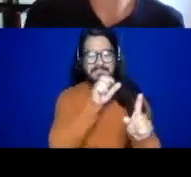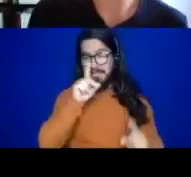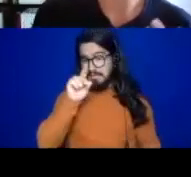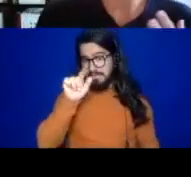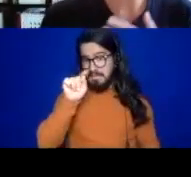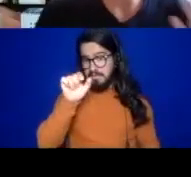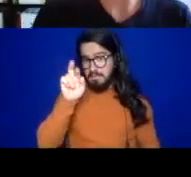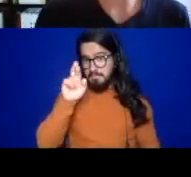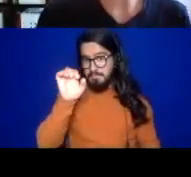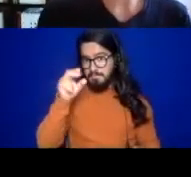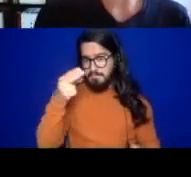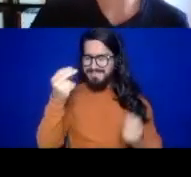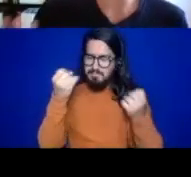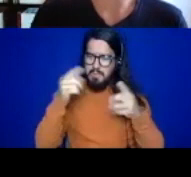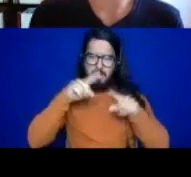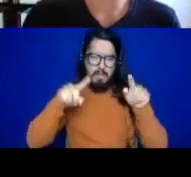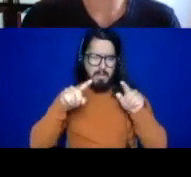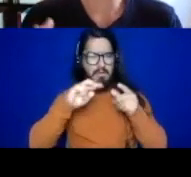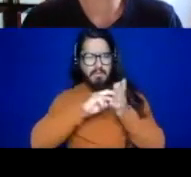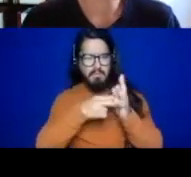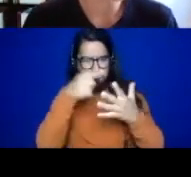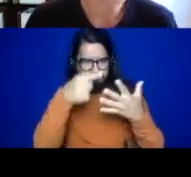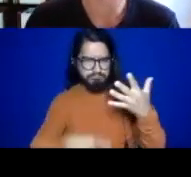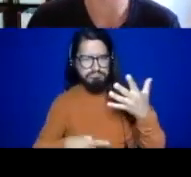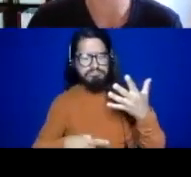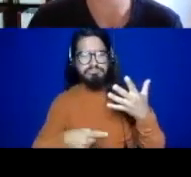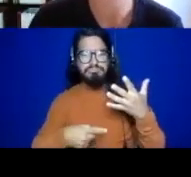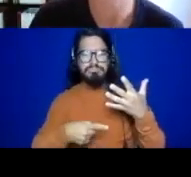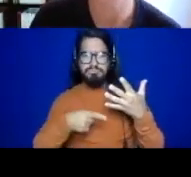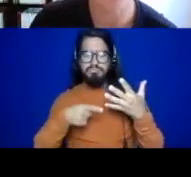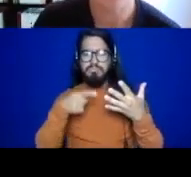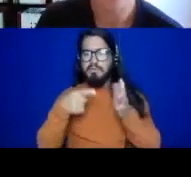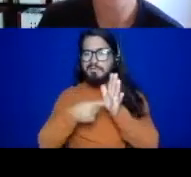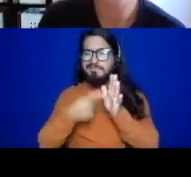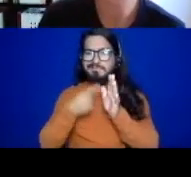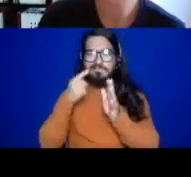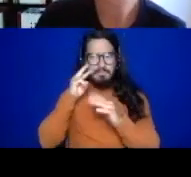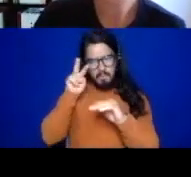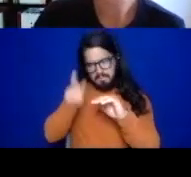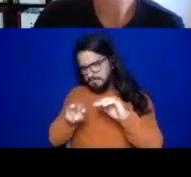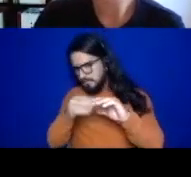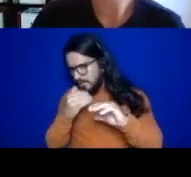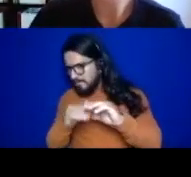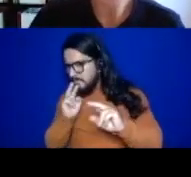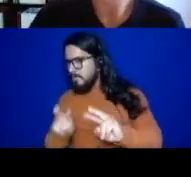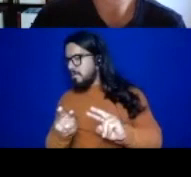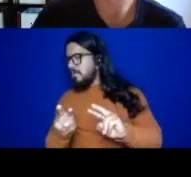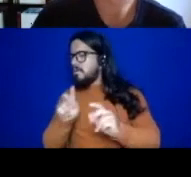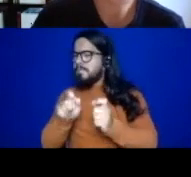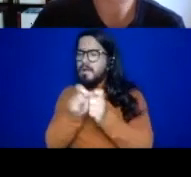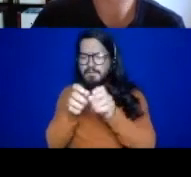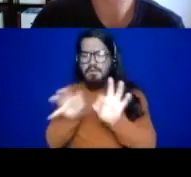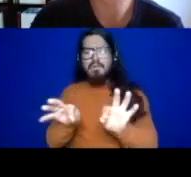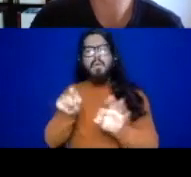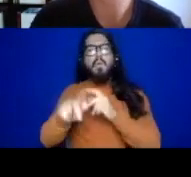y estas cosas, su servicio le envió un correo que dice qué datos fueron